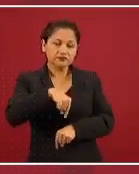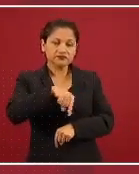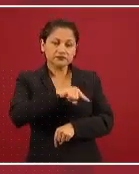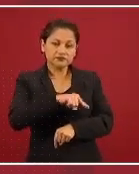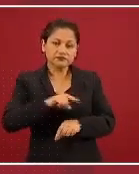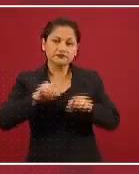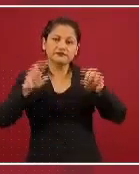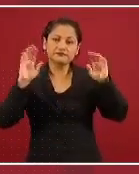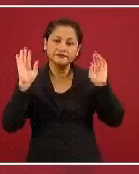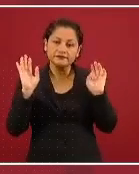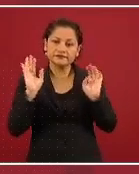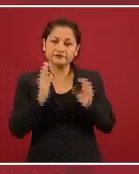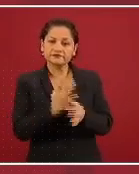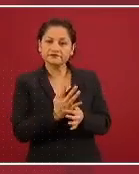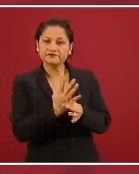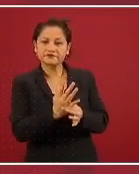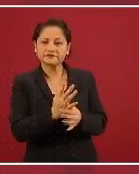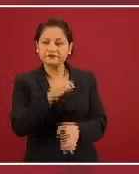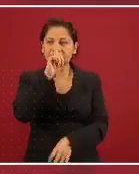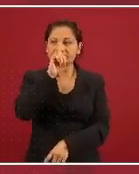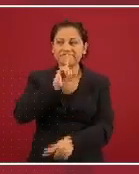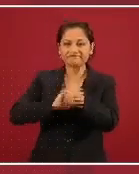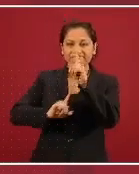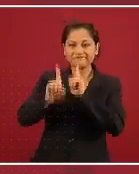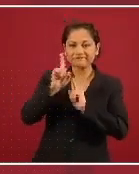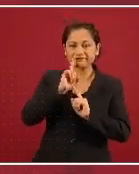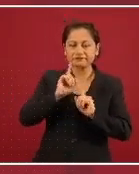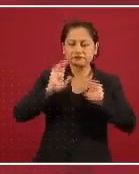pero yo sostengo de